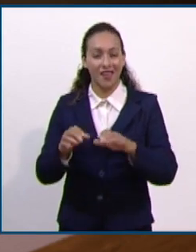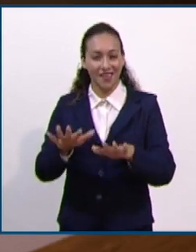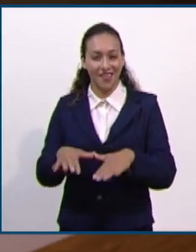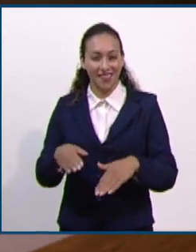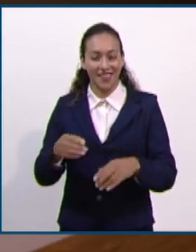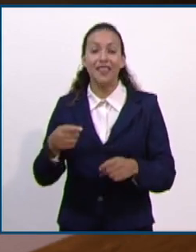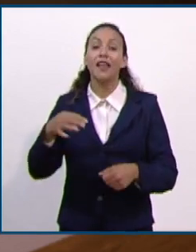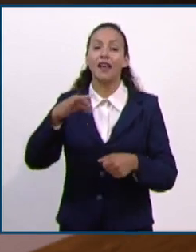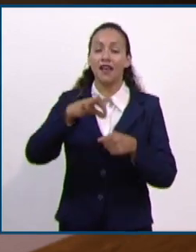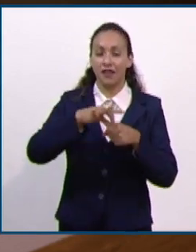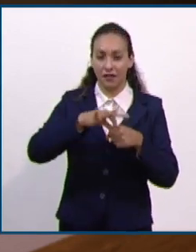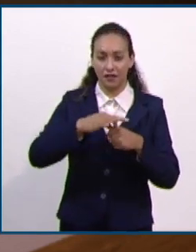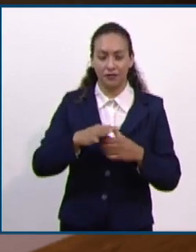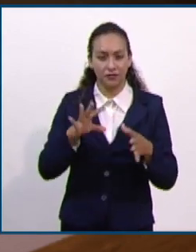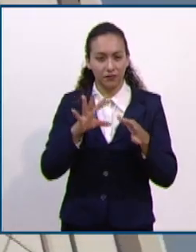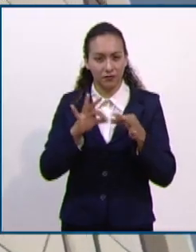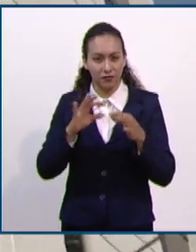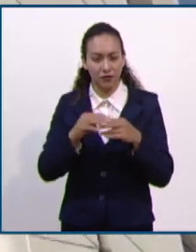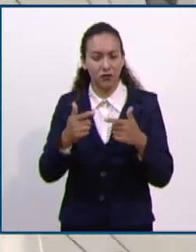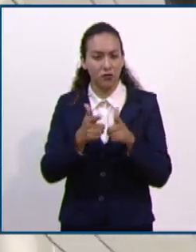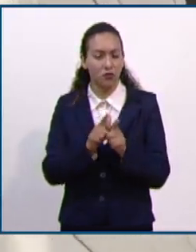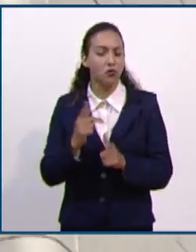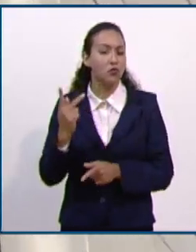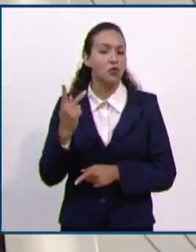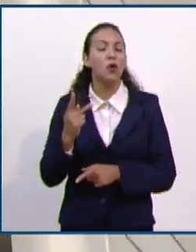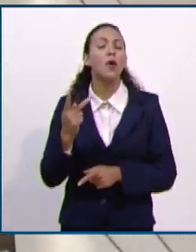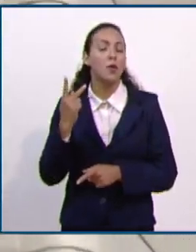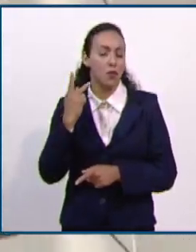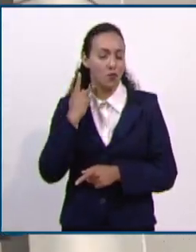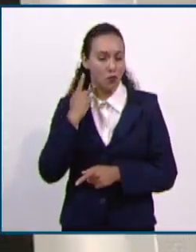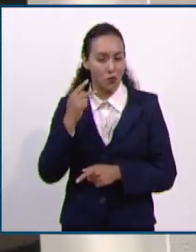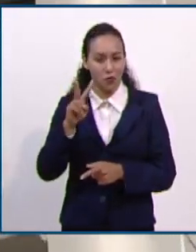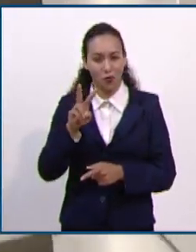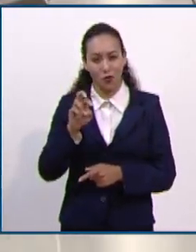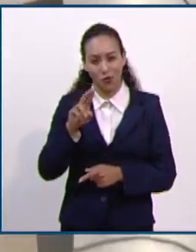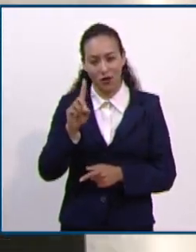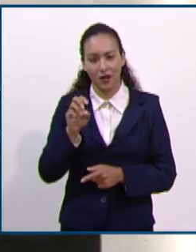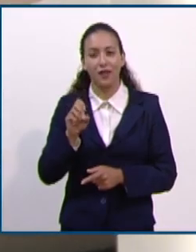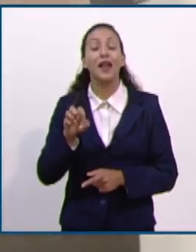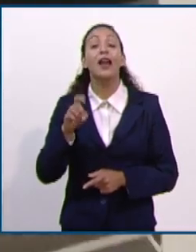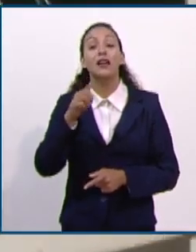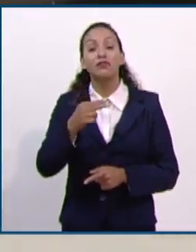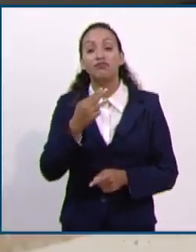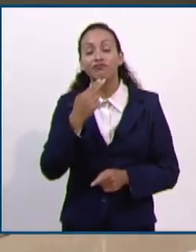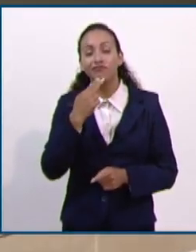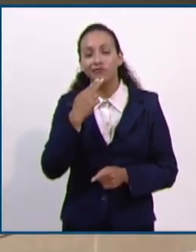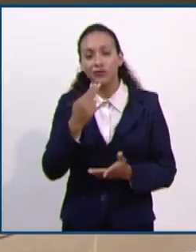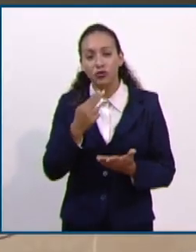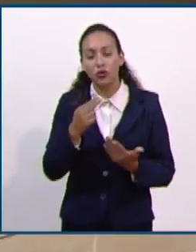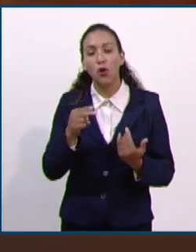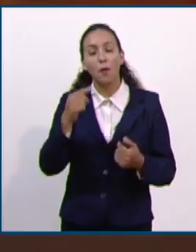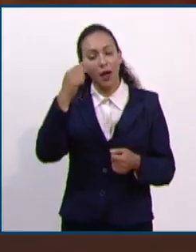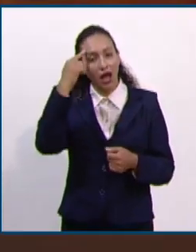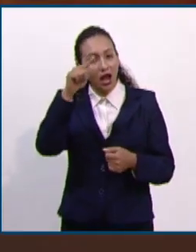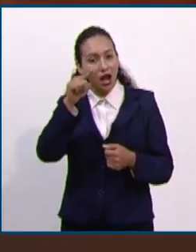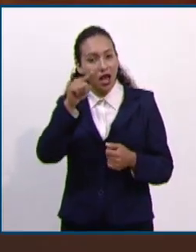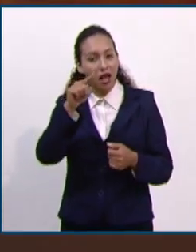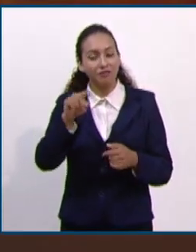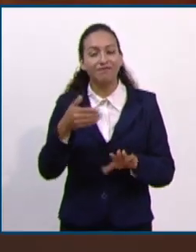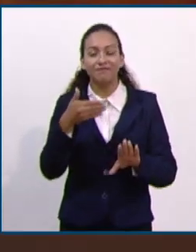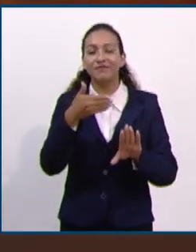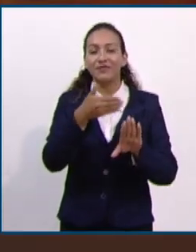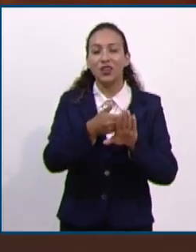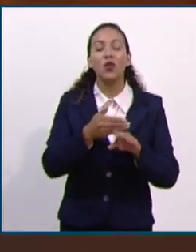Tribunal Electoral determinó que el Partido Verde hizo uso indebido de la pauta y vulneró el principio de equidad en la contienda debido